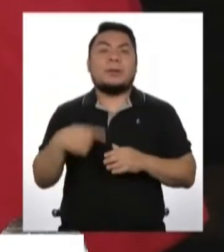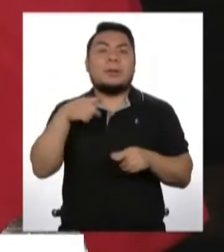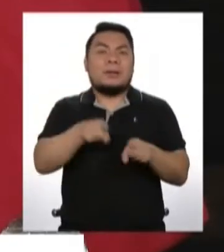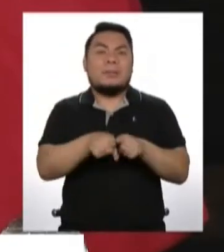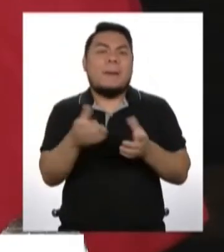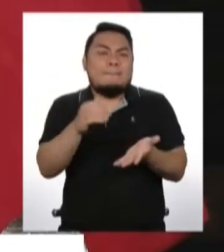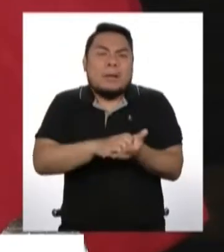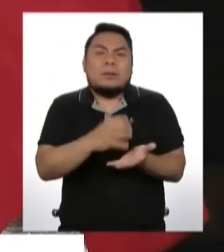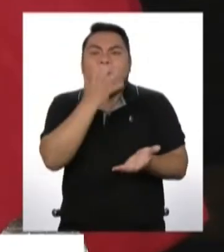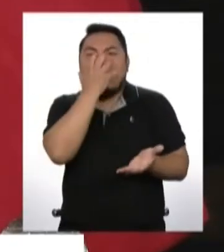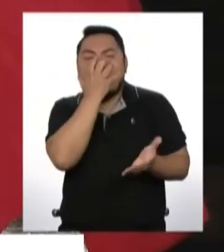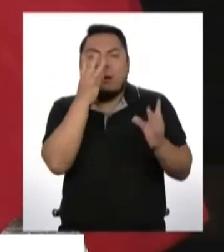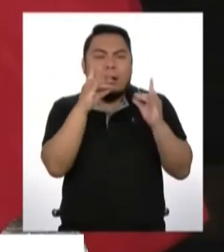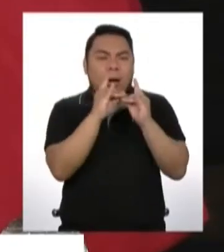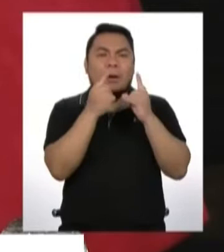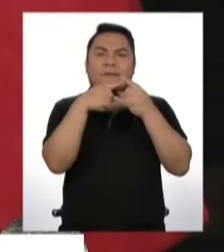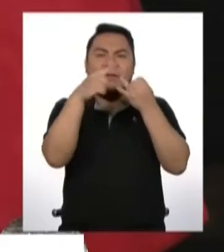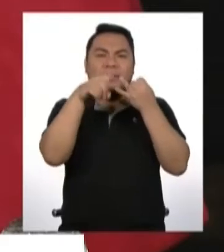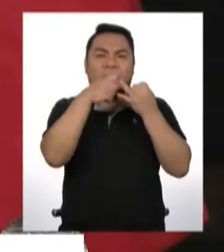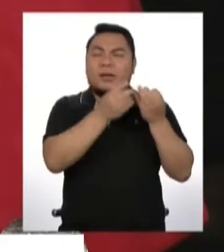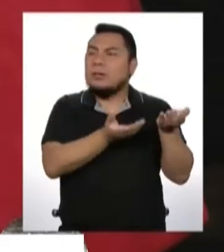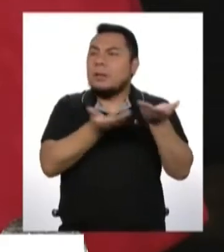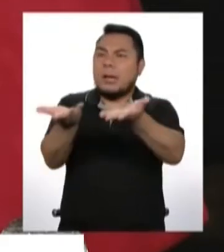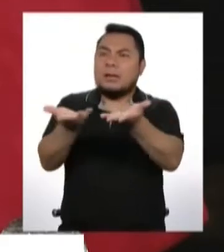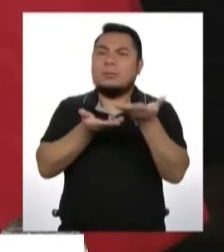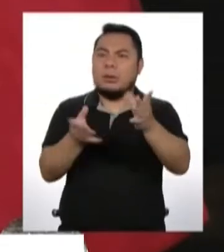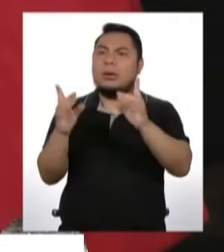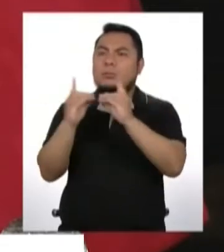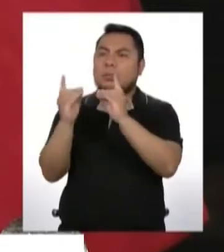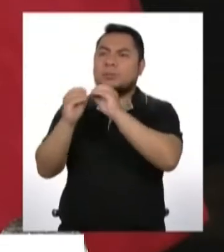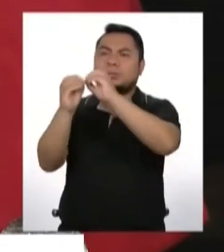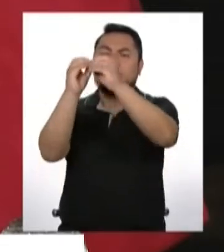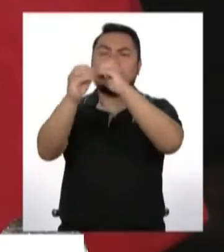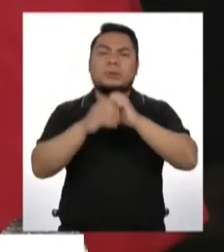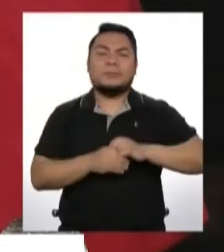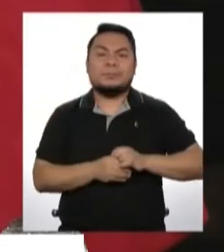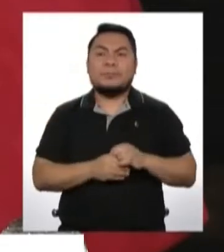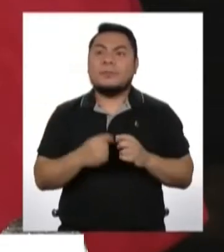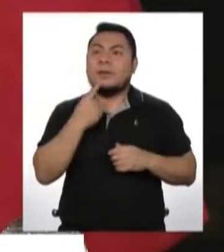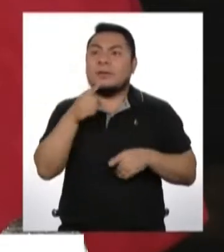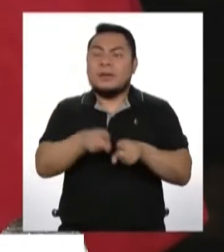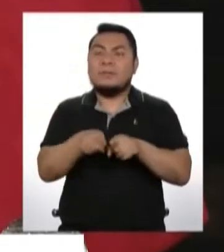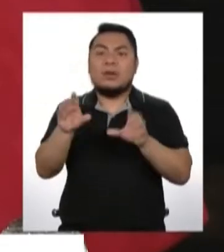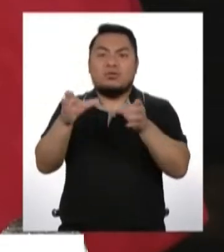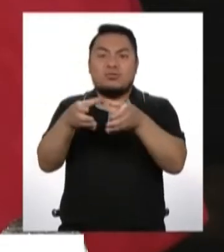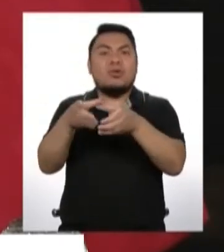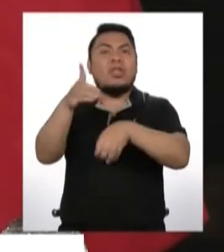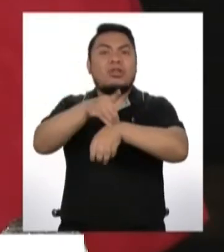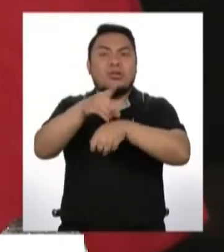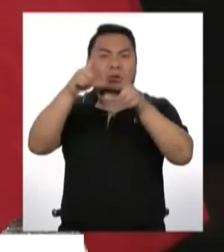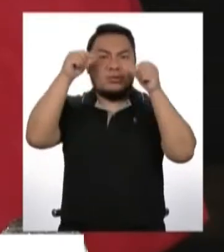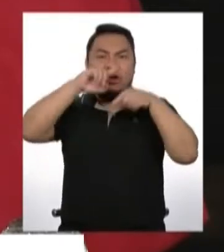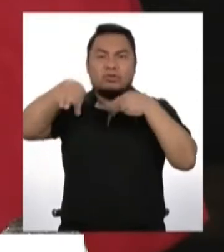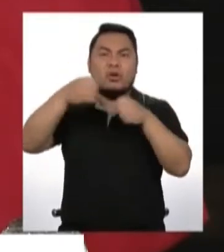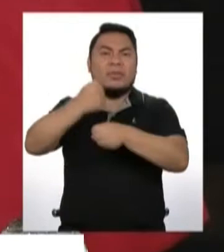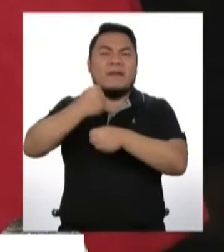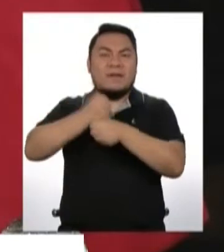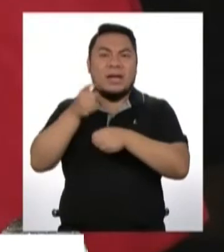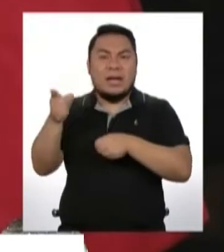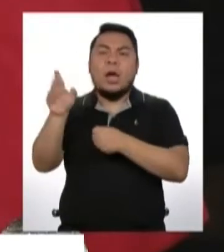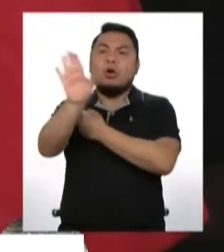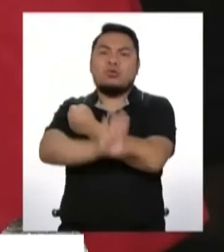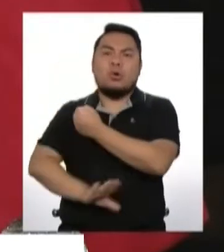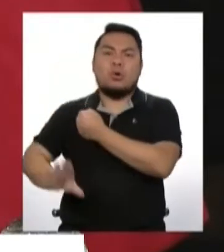de equipos, hemos facilitado al personal asistencial de salud, de las Fuerzas Armadas,